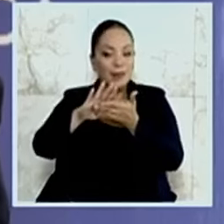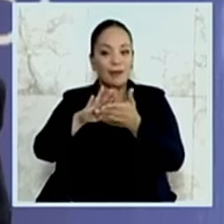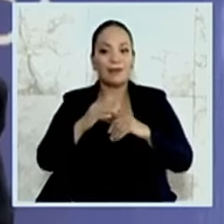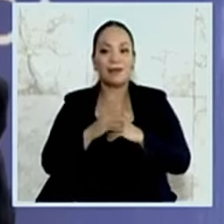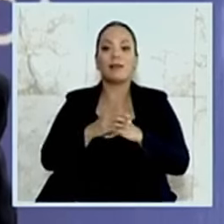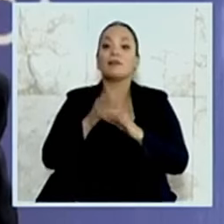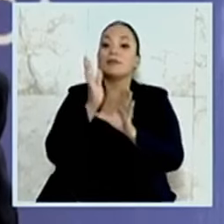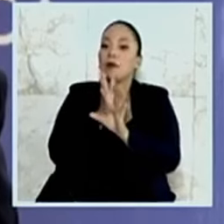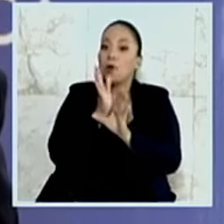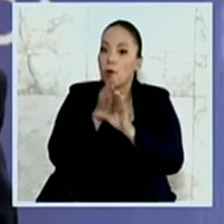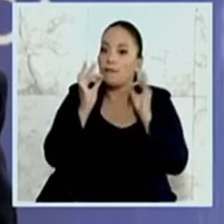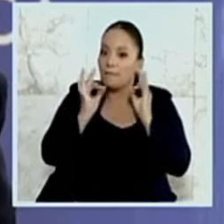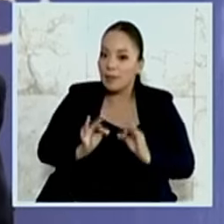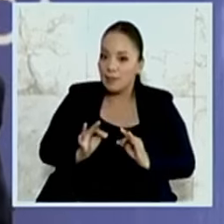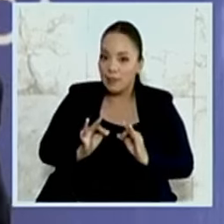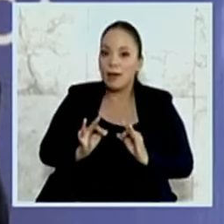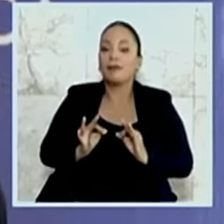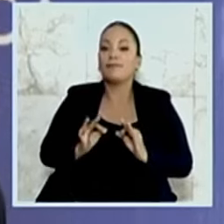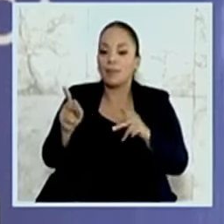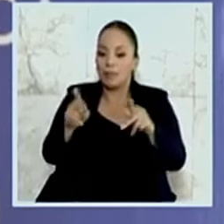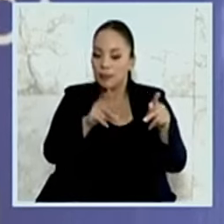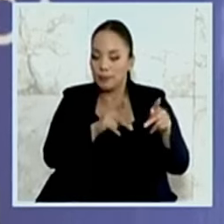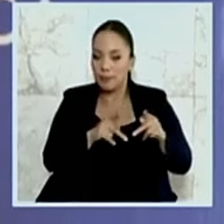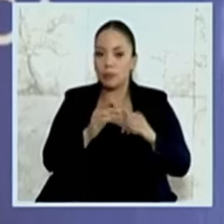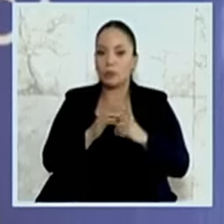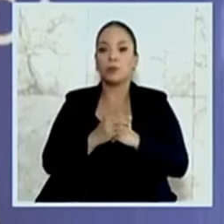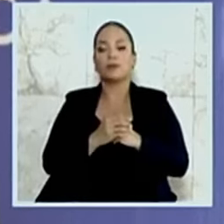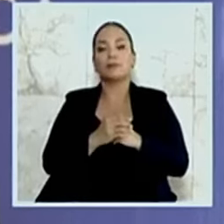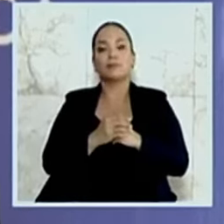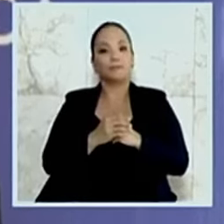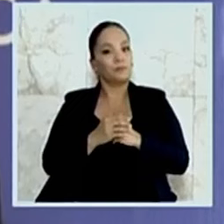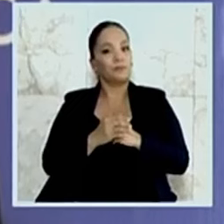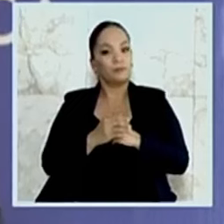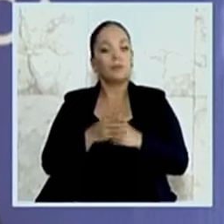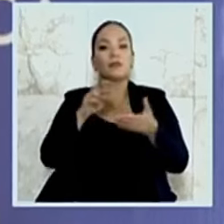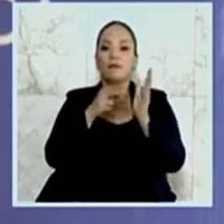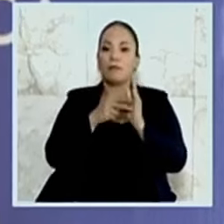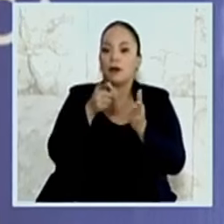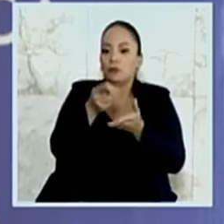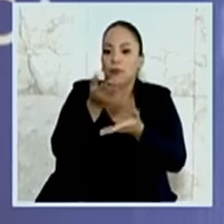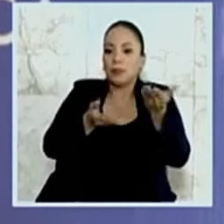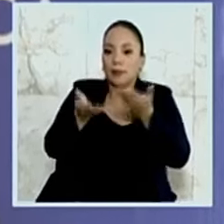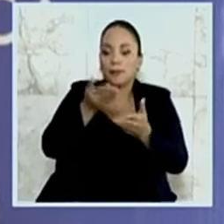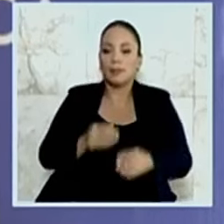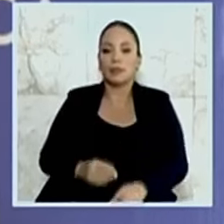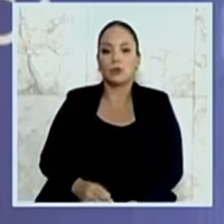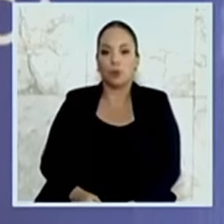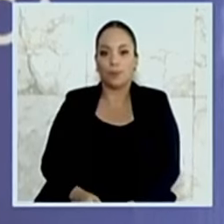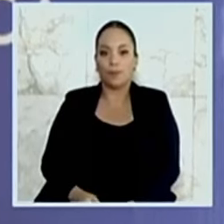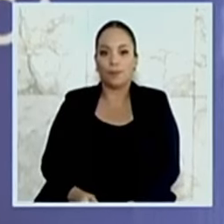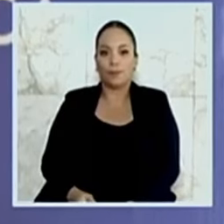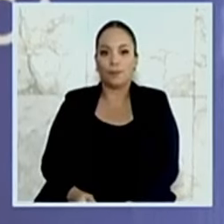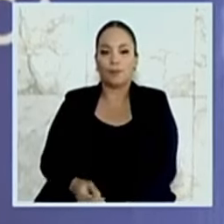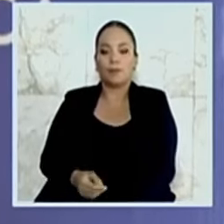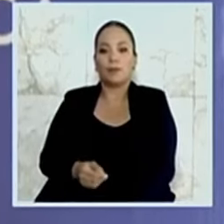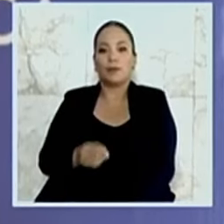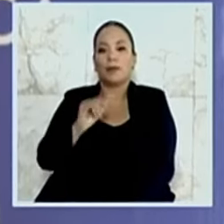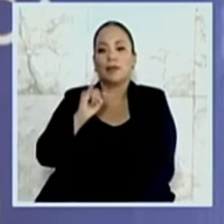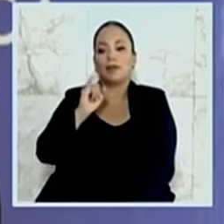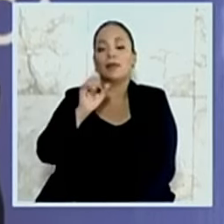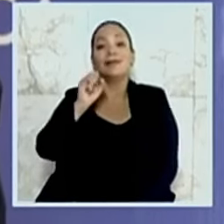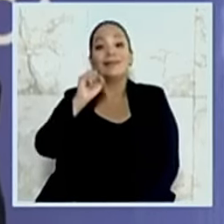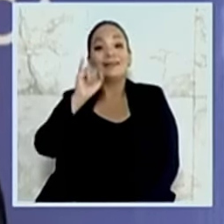La protección de la vida, la protección de la propiedad privada, la protección de la integridad psicológica